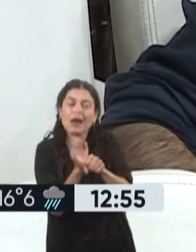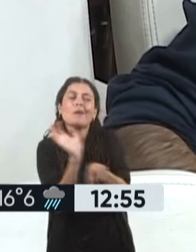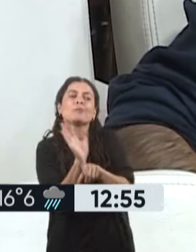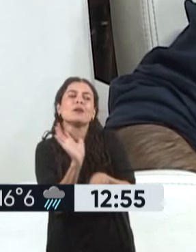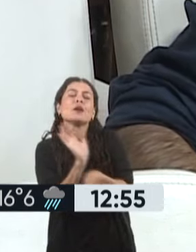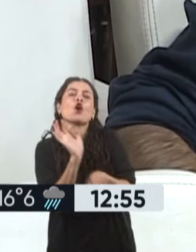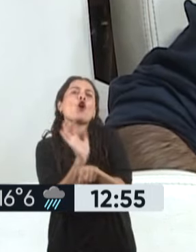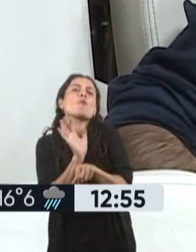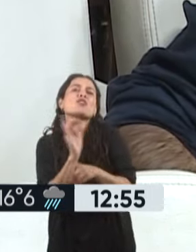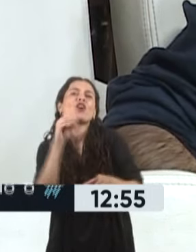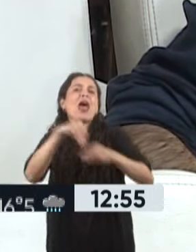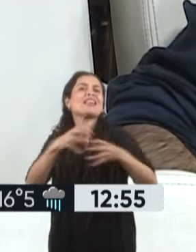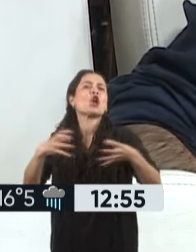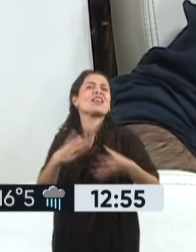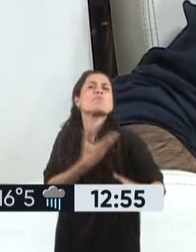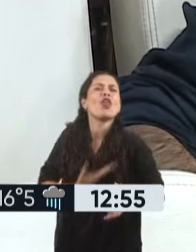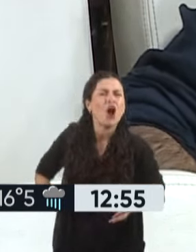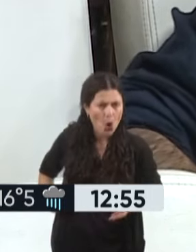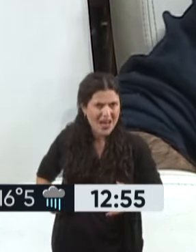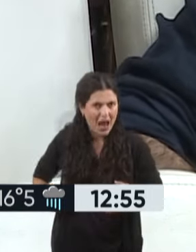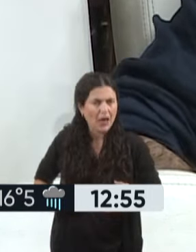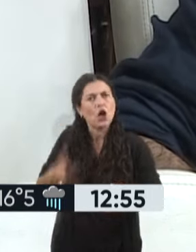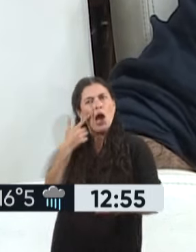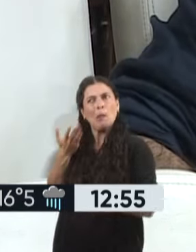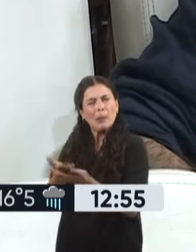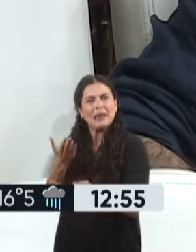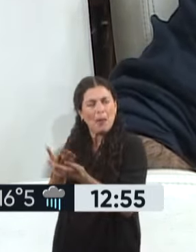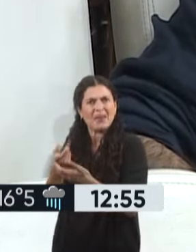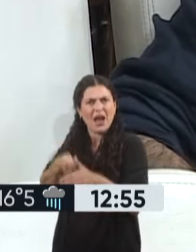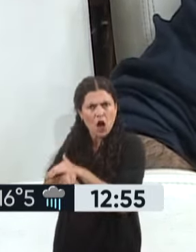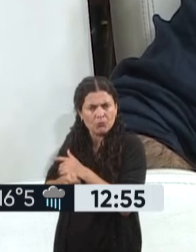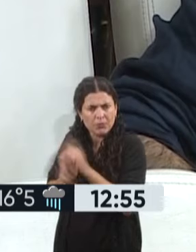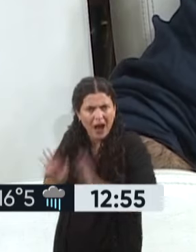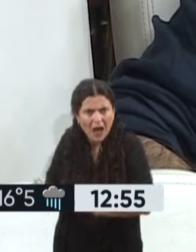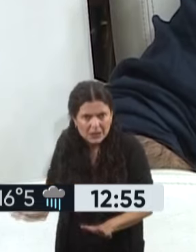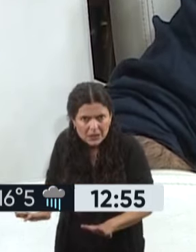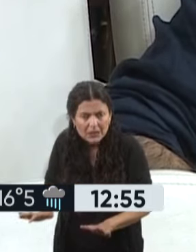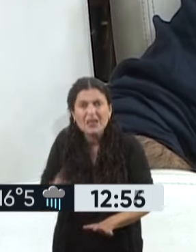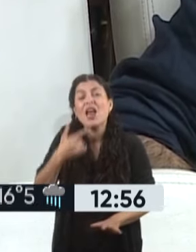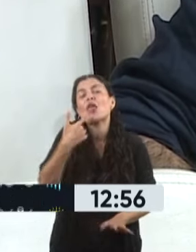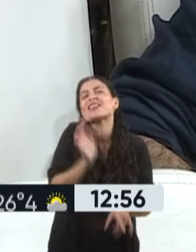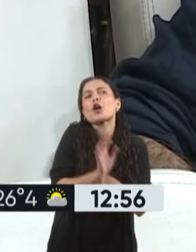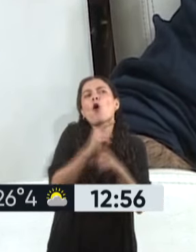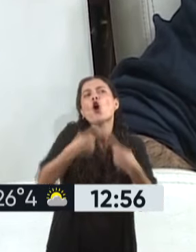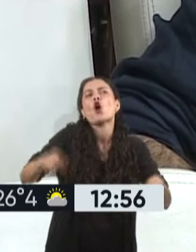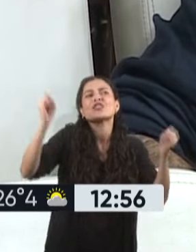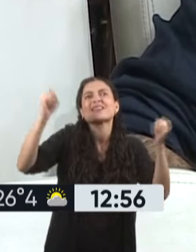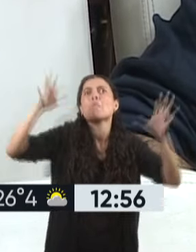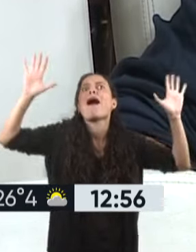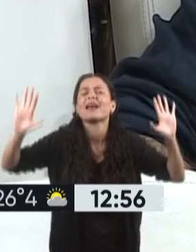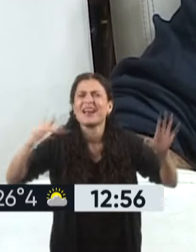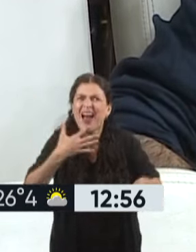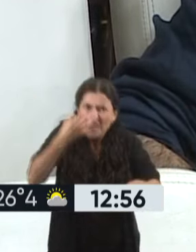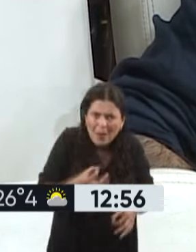gobierno que traen a personas como las que en este caso están refiriéndose, habla de cosas mágicas. La pregunta es si hay alguien que está